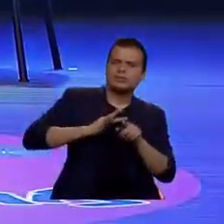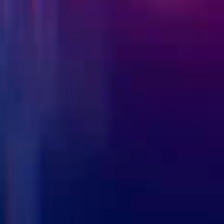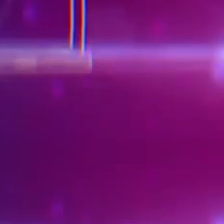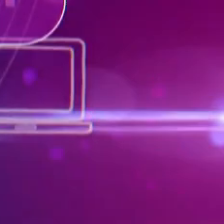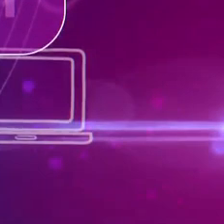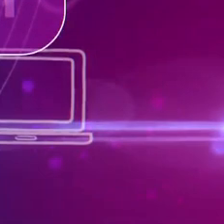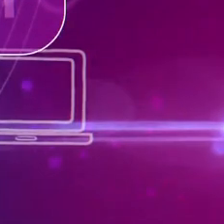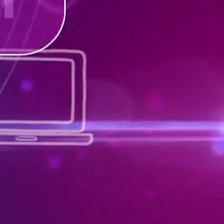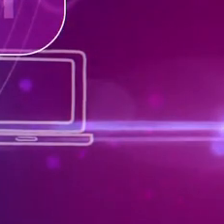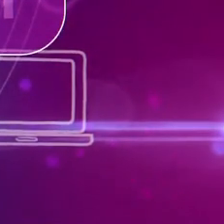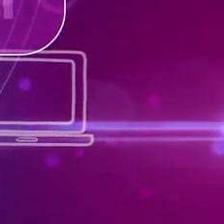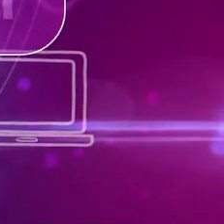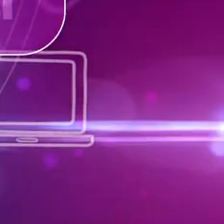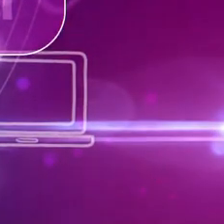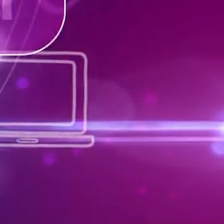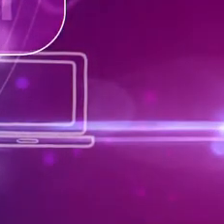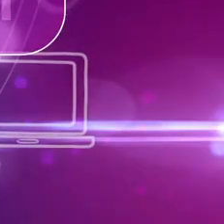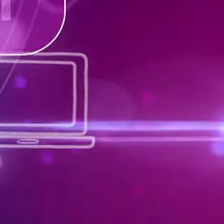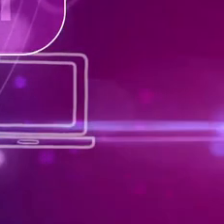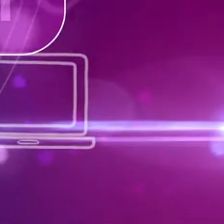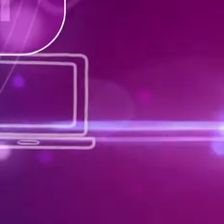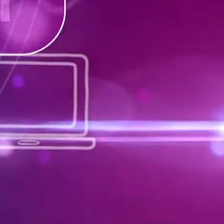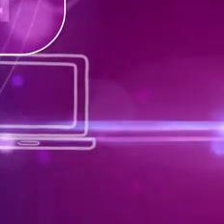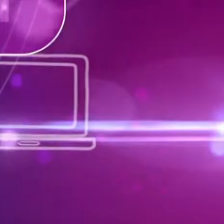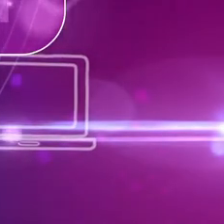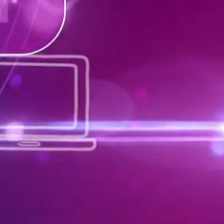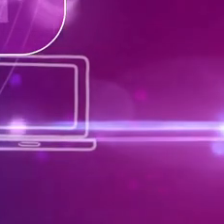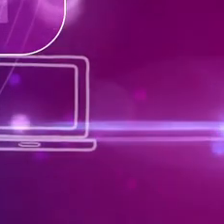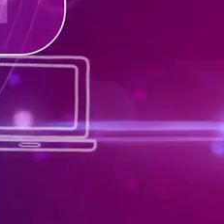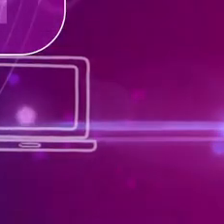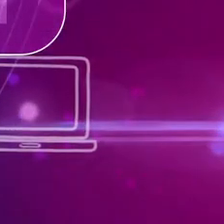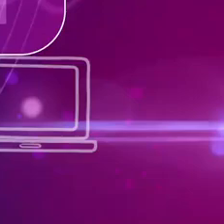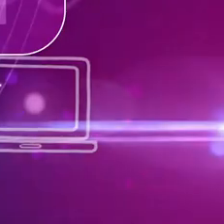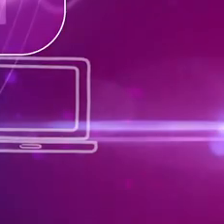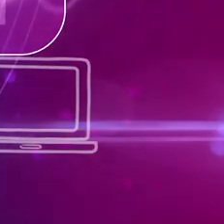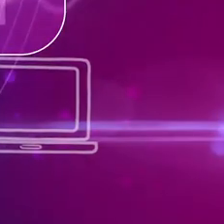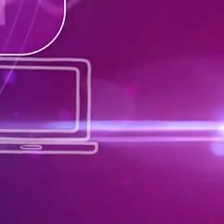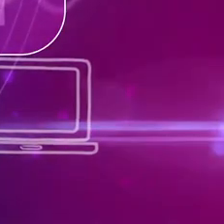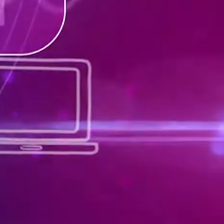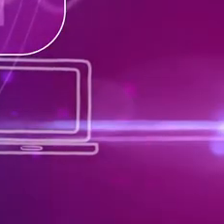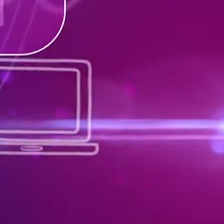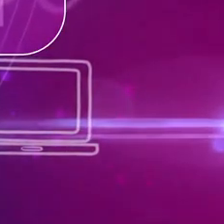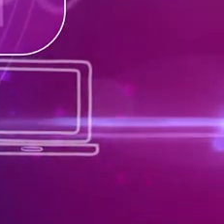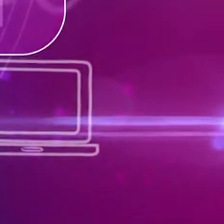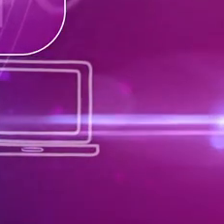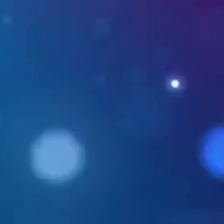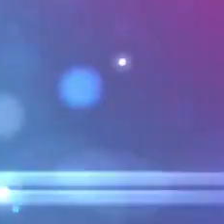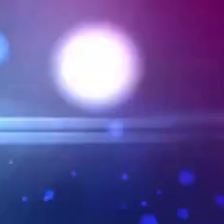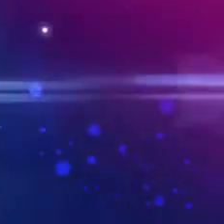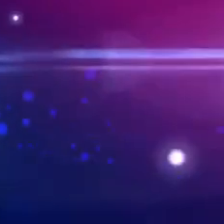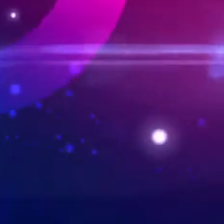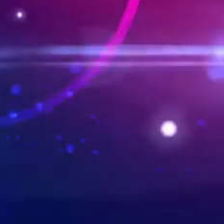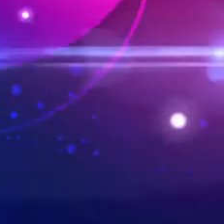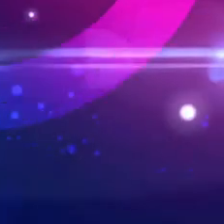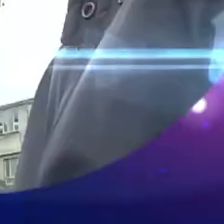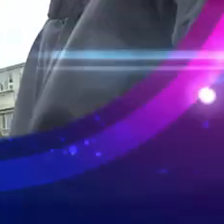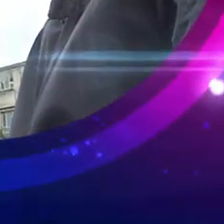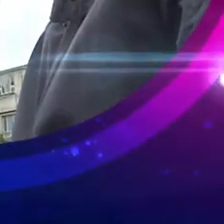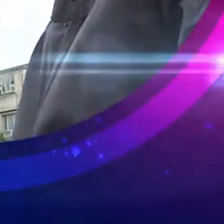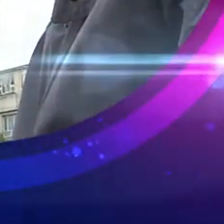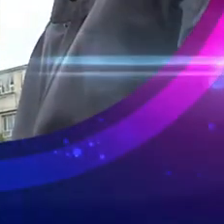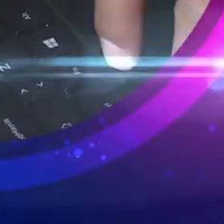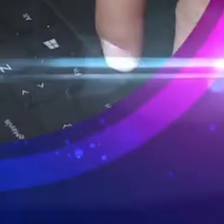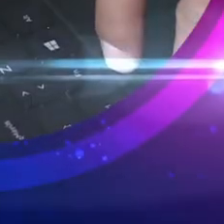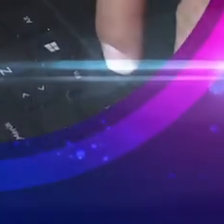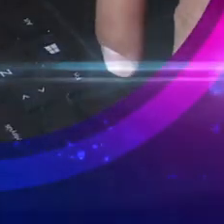eso qué es la transformación implica hacer un cambio de mentalidad y un cambio de mentalidad que nos permita hacer mejor las cosas